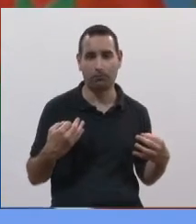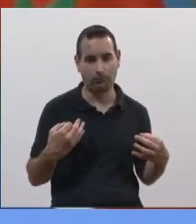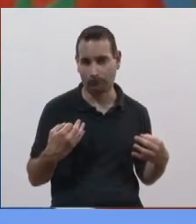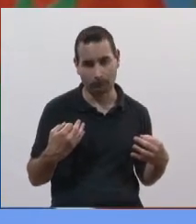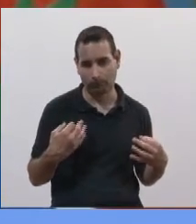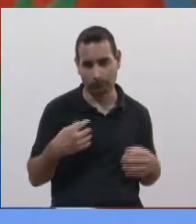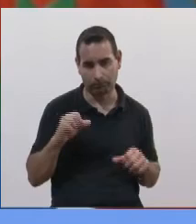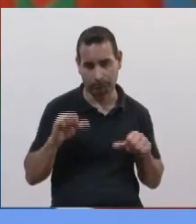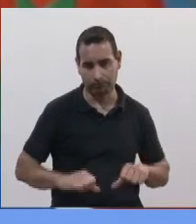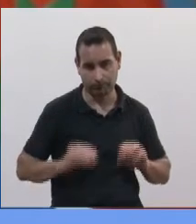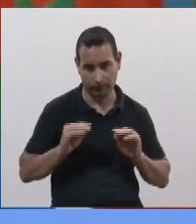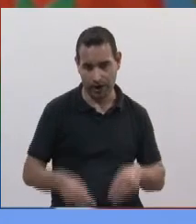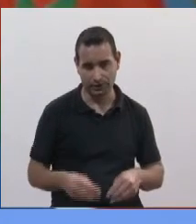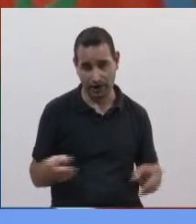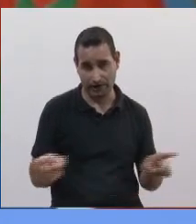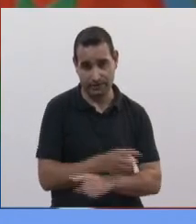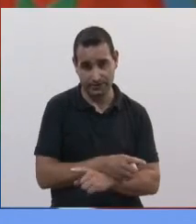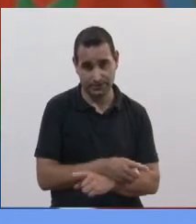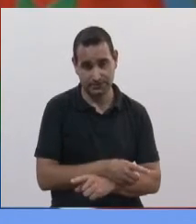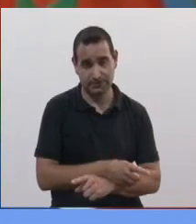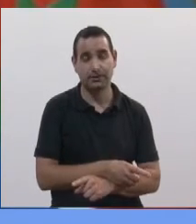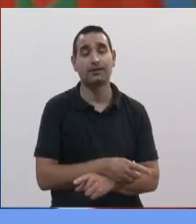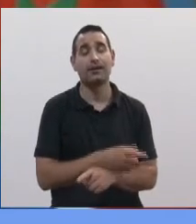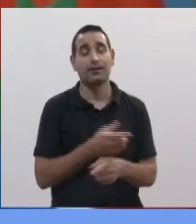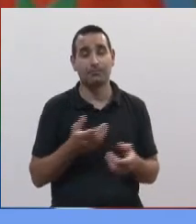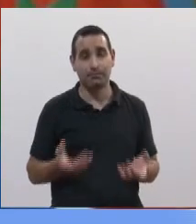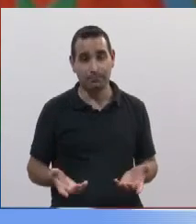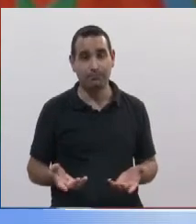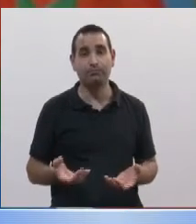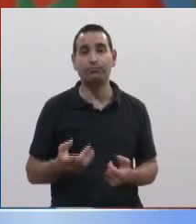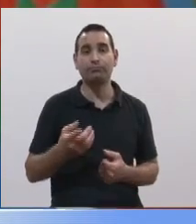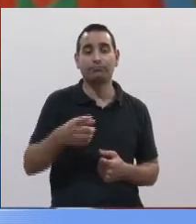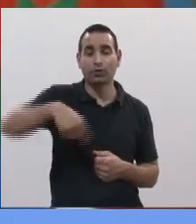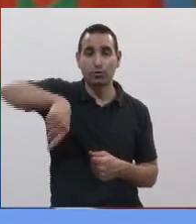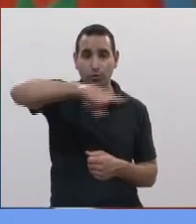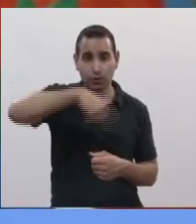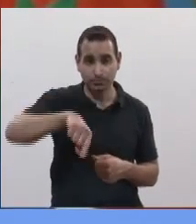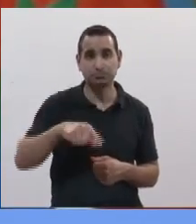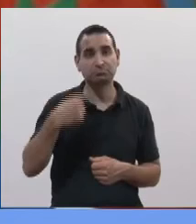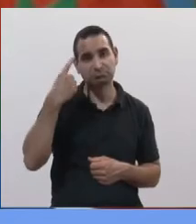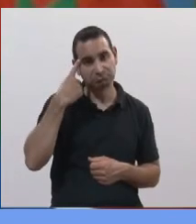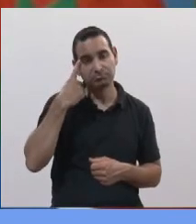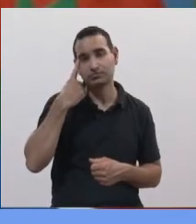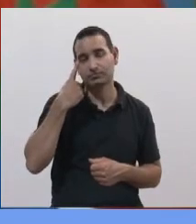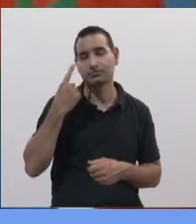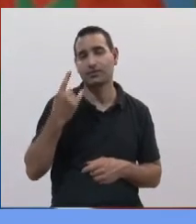esa manera, fue todo lo contrario. Por eso nuestro acompañamiento, porque creo